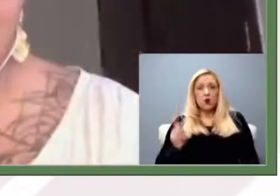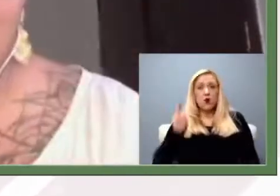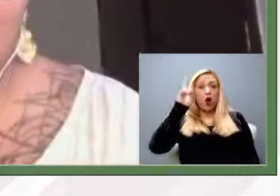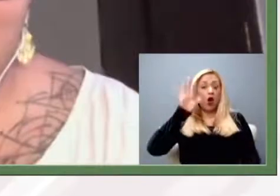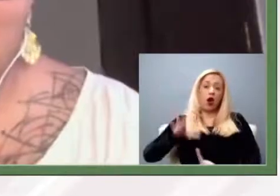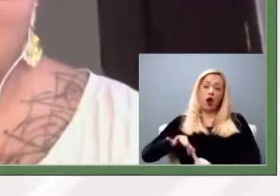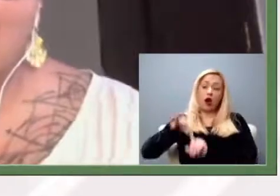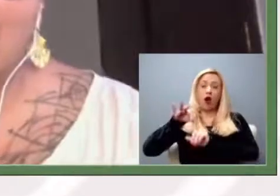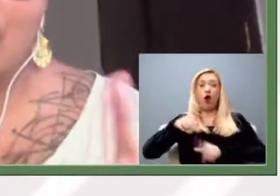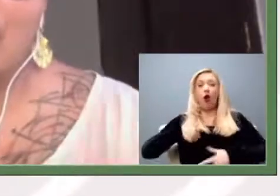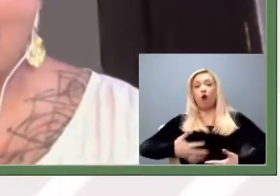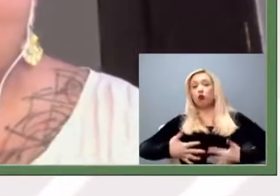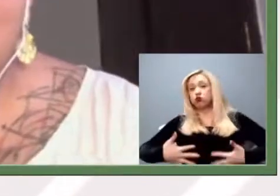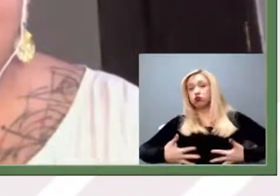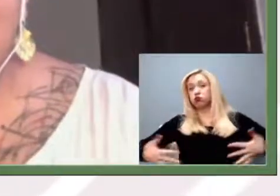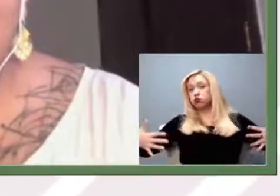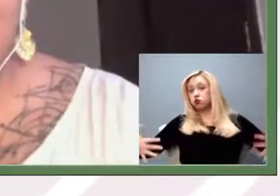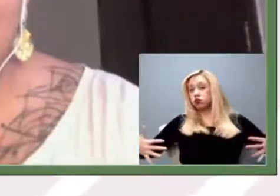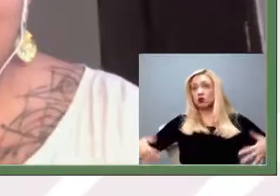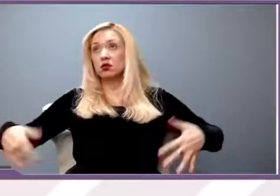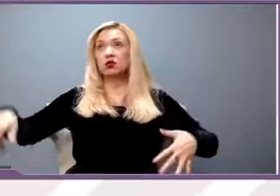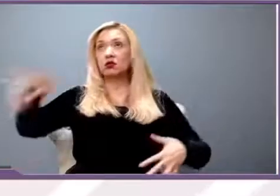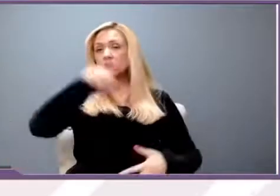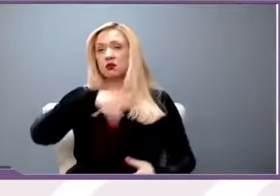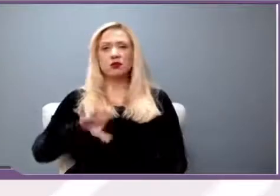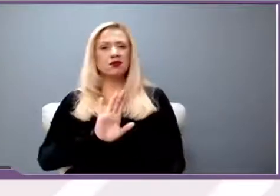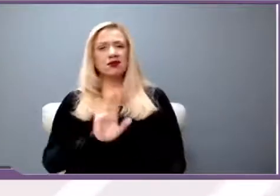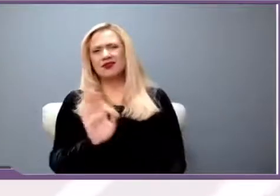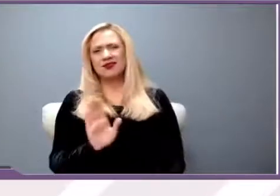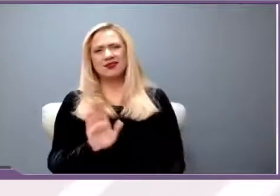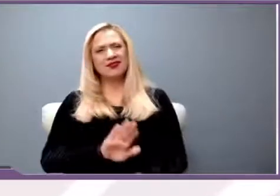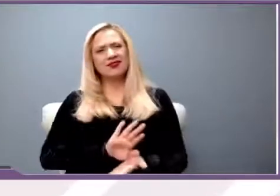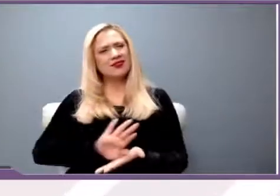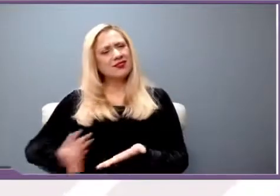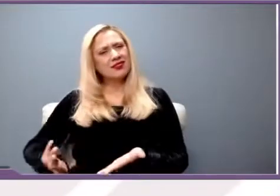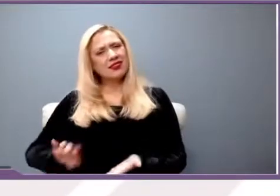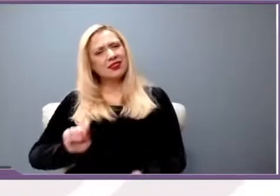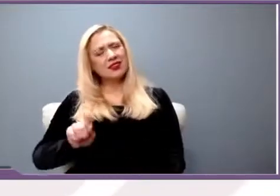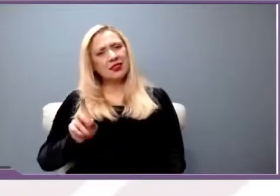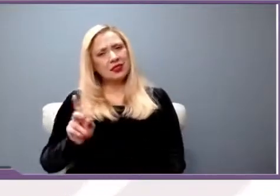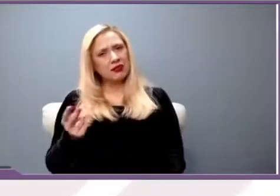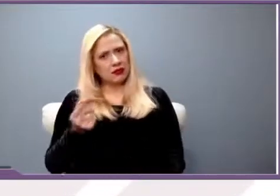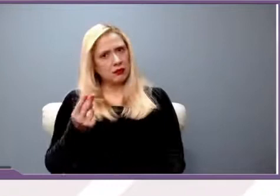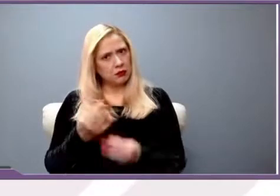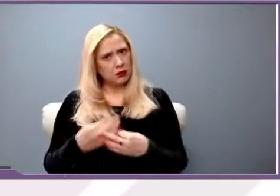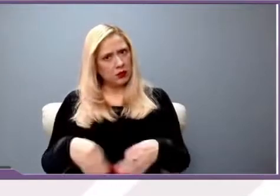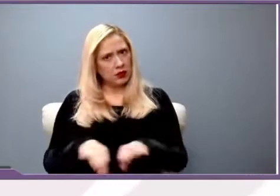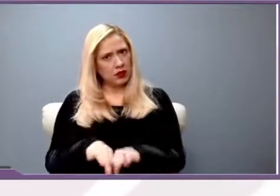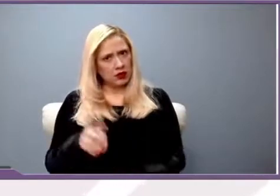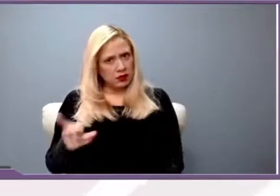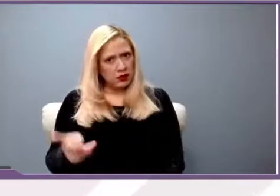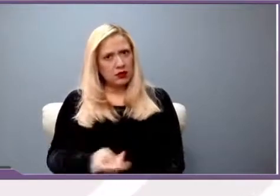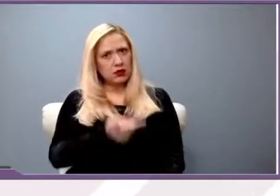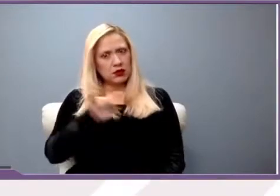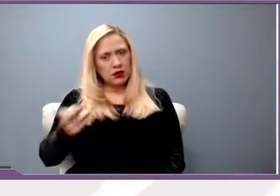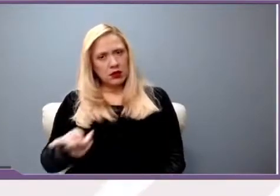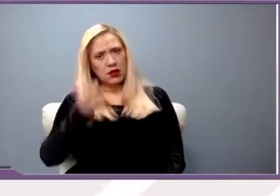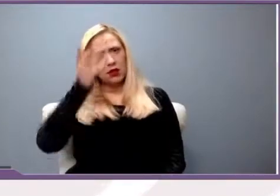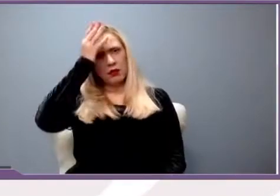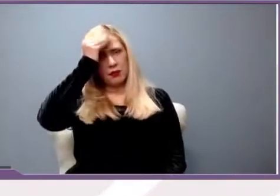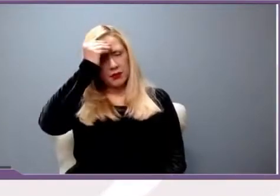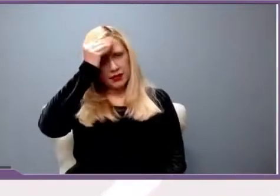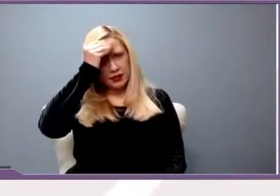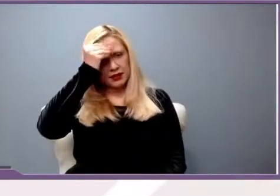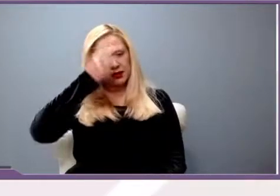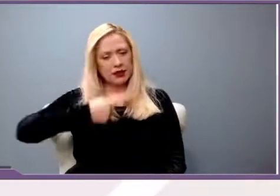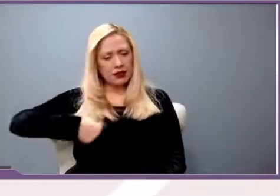sea gordo. Pero no tiene que ver con eso, es con cuestionar. O sea, creo que hay que aprender también